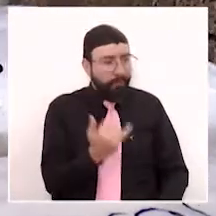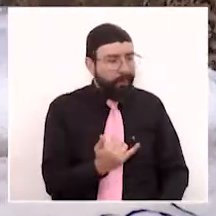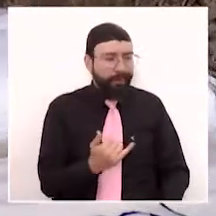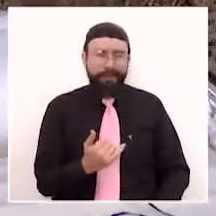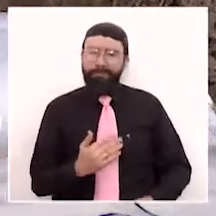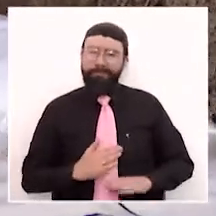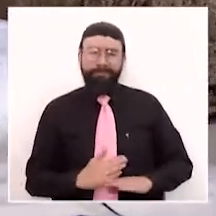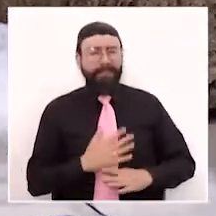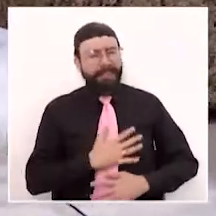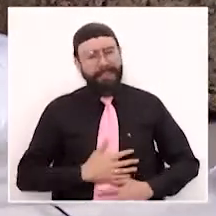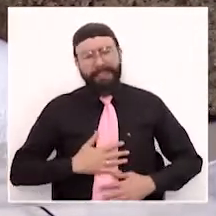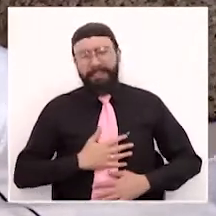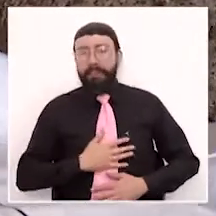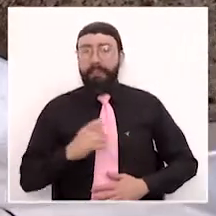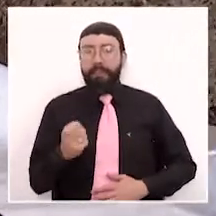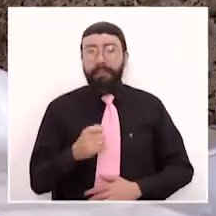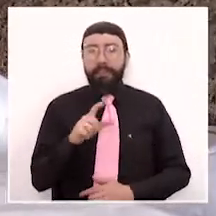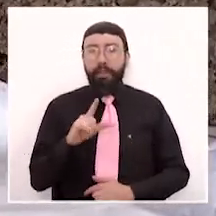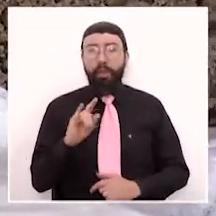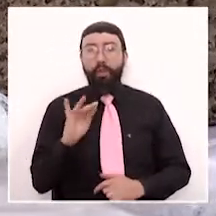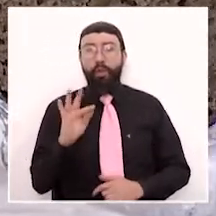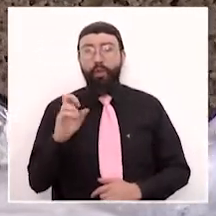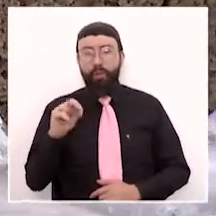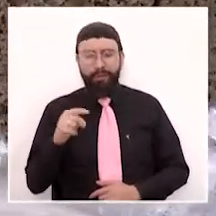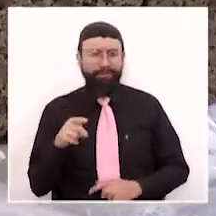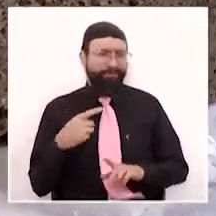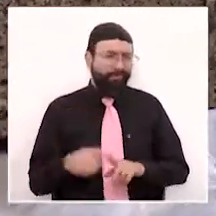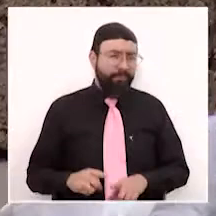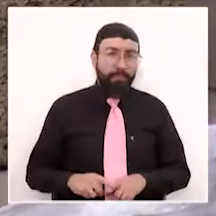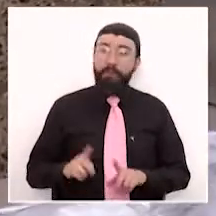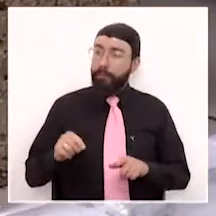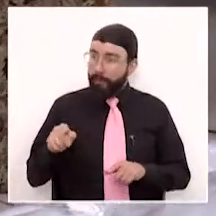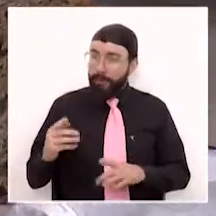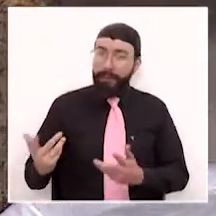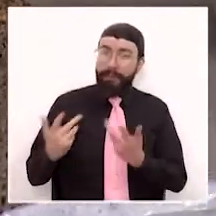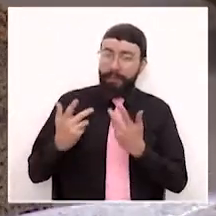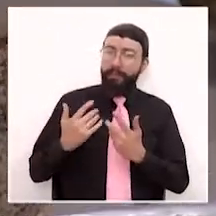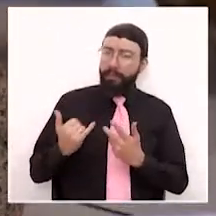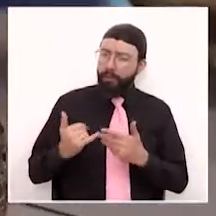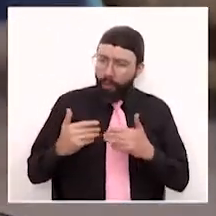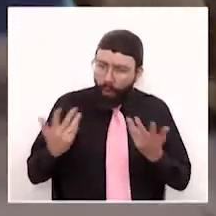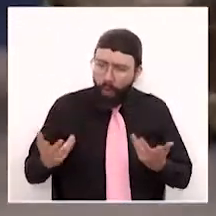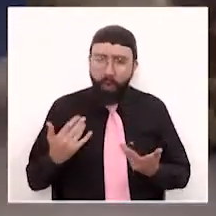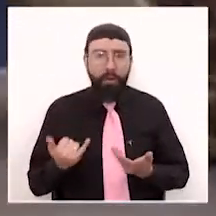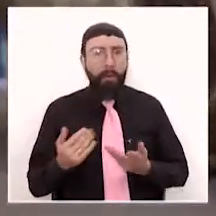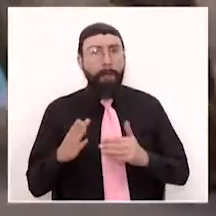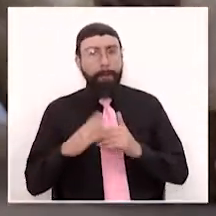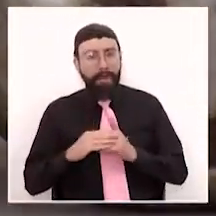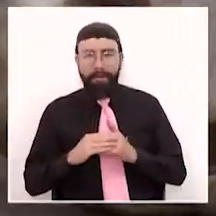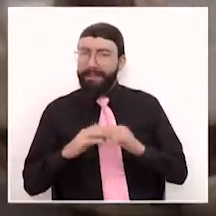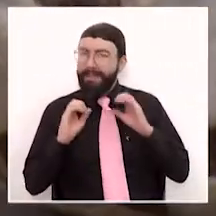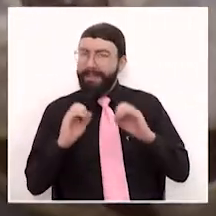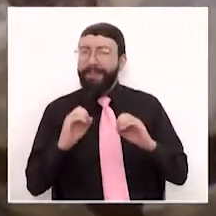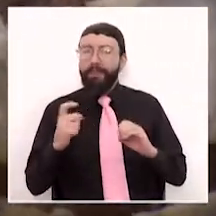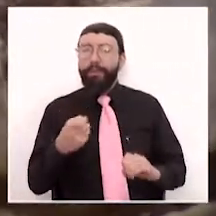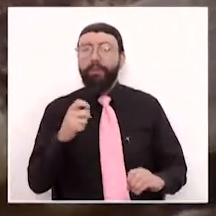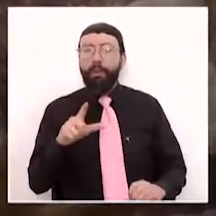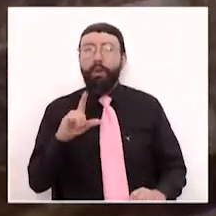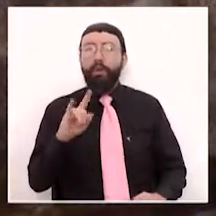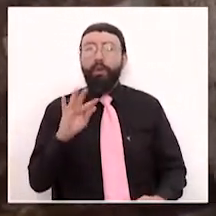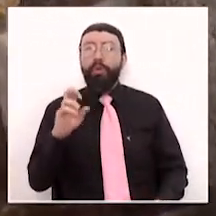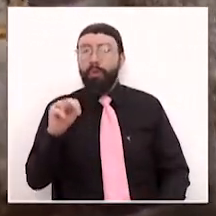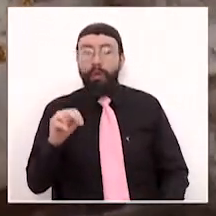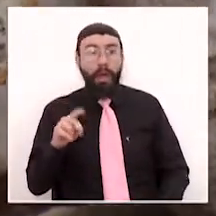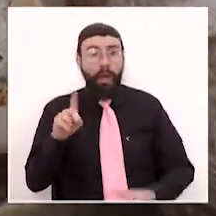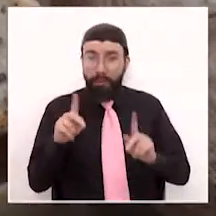la intolerancia al gluten, y cómo Manuela también nos enseñó que podemos hacer un pan sin gluten para todas esas personas que